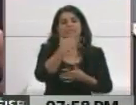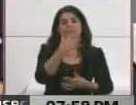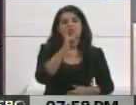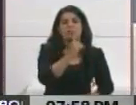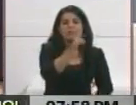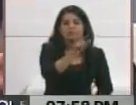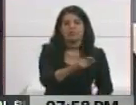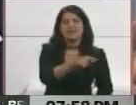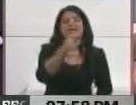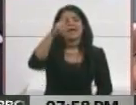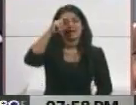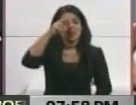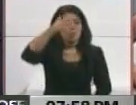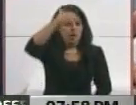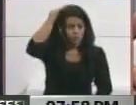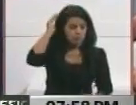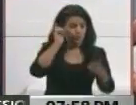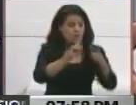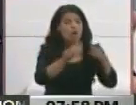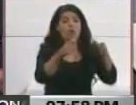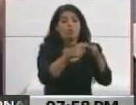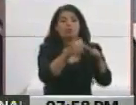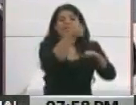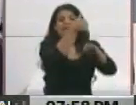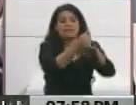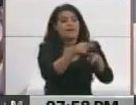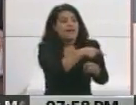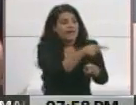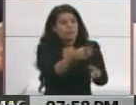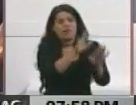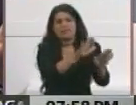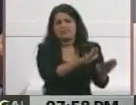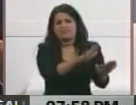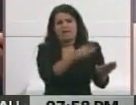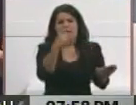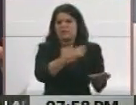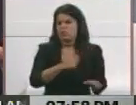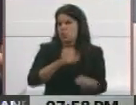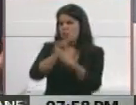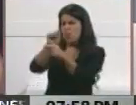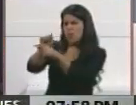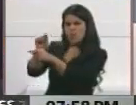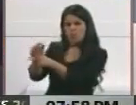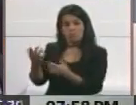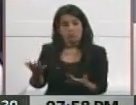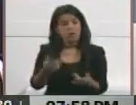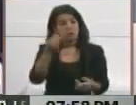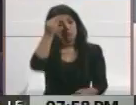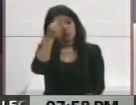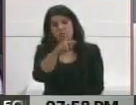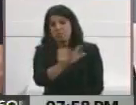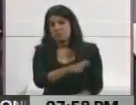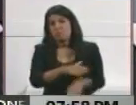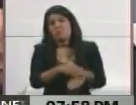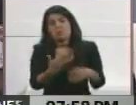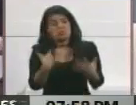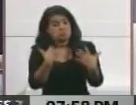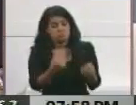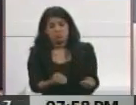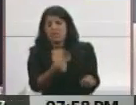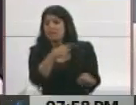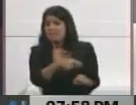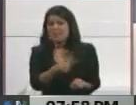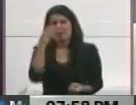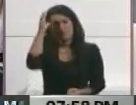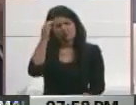y es una mayoría que no sé por qué actúa de esa manera debería actuar más con conciencia no debería actuar bueno los demás